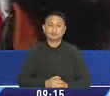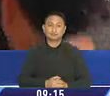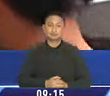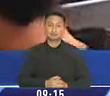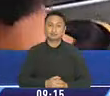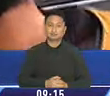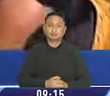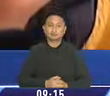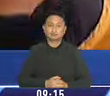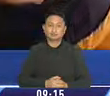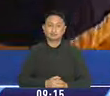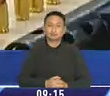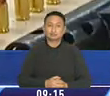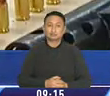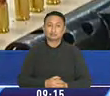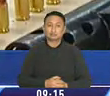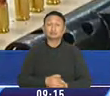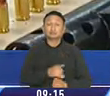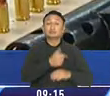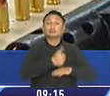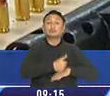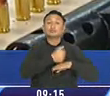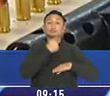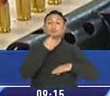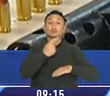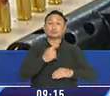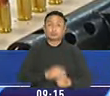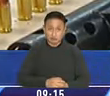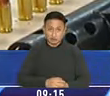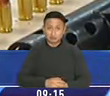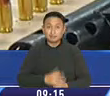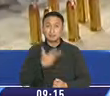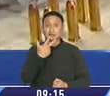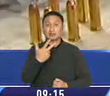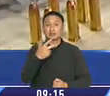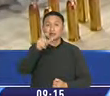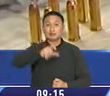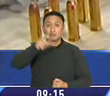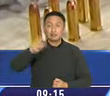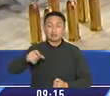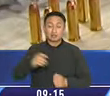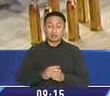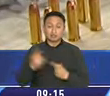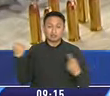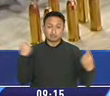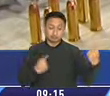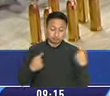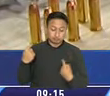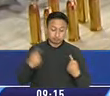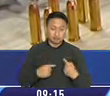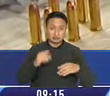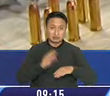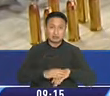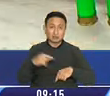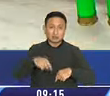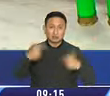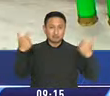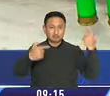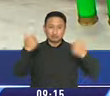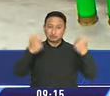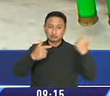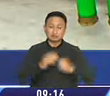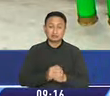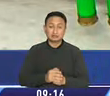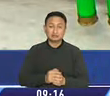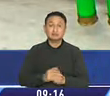de Guayaquil según lo que expresaba la autoridad de seguridad tres personas se resultaron heridas luego de una balacera a